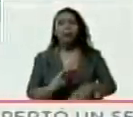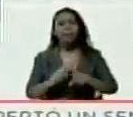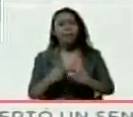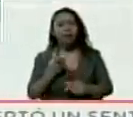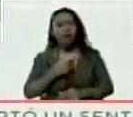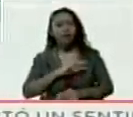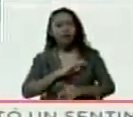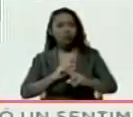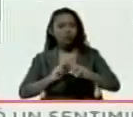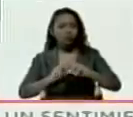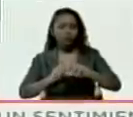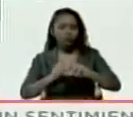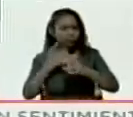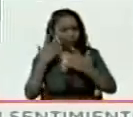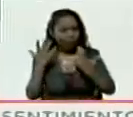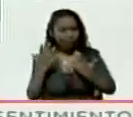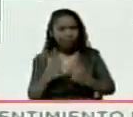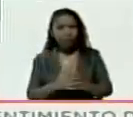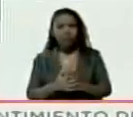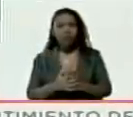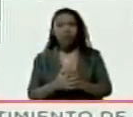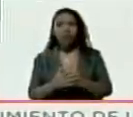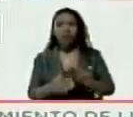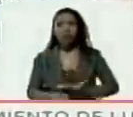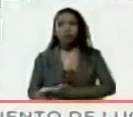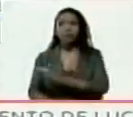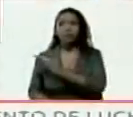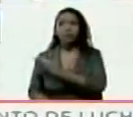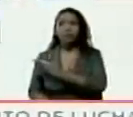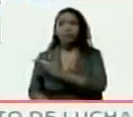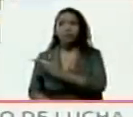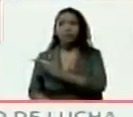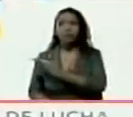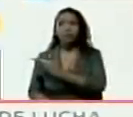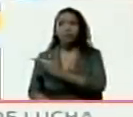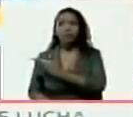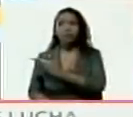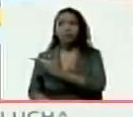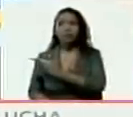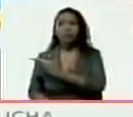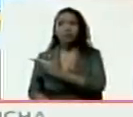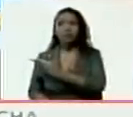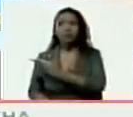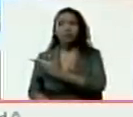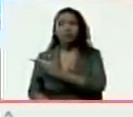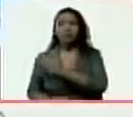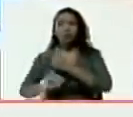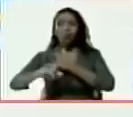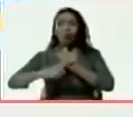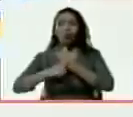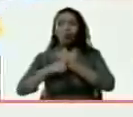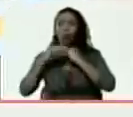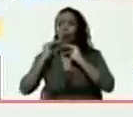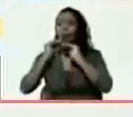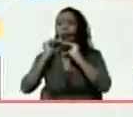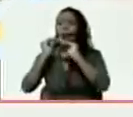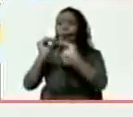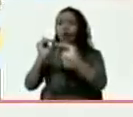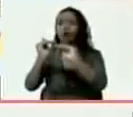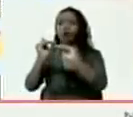falso positivo. Esta es la fotografía. Guaidó en su desierto